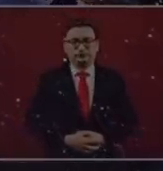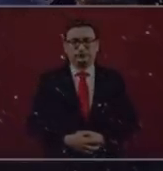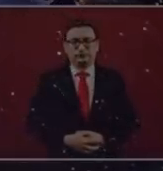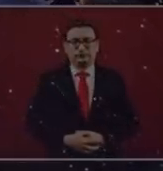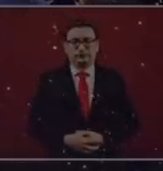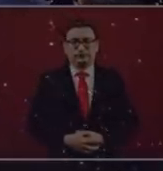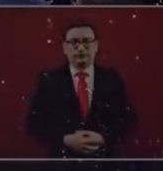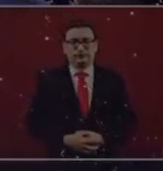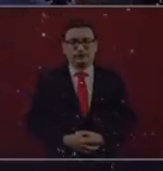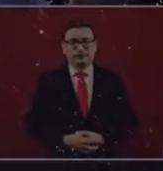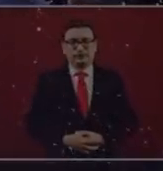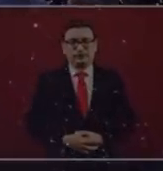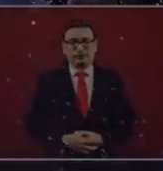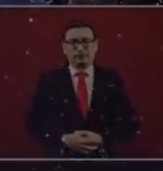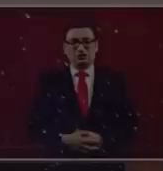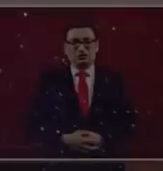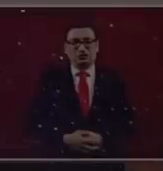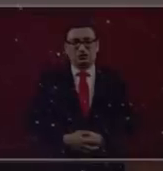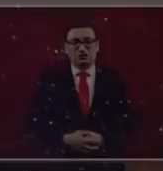Porque